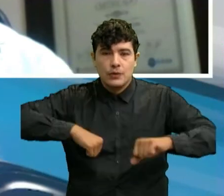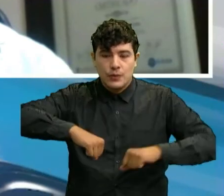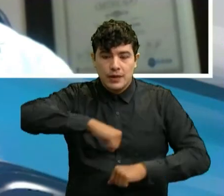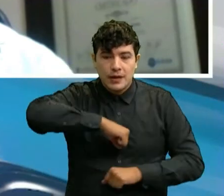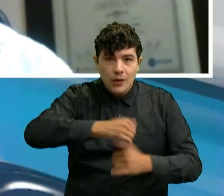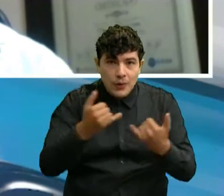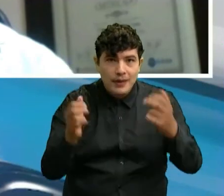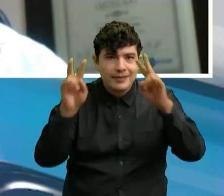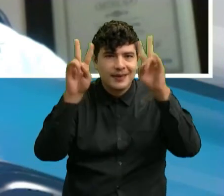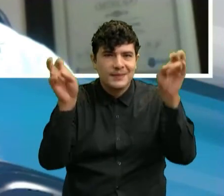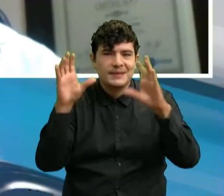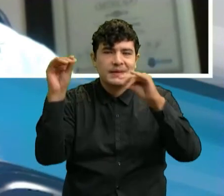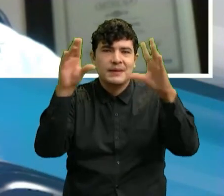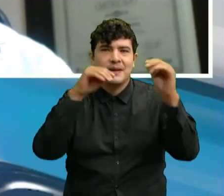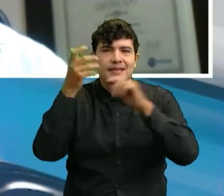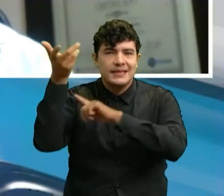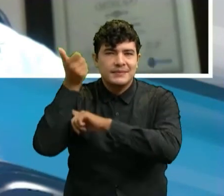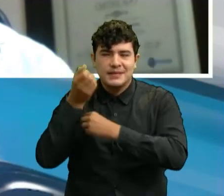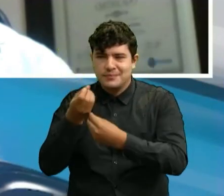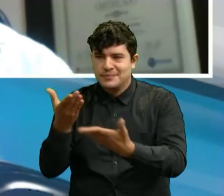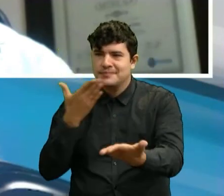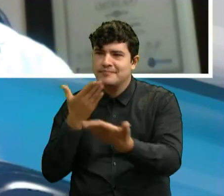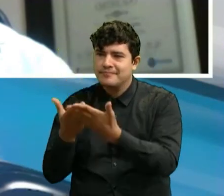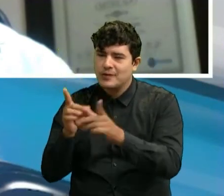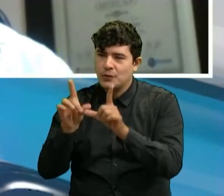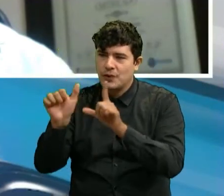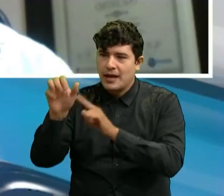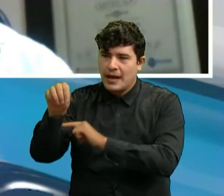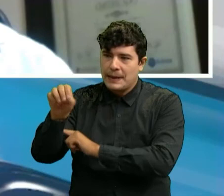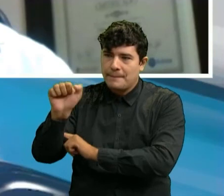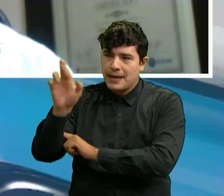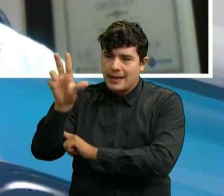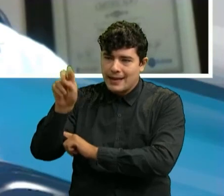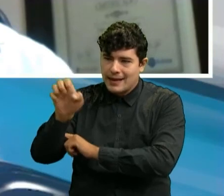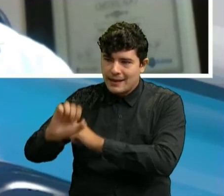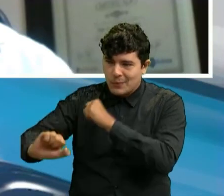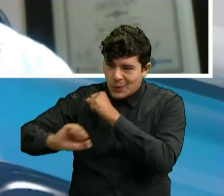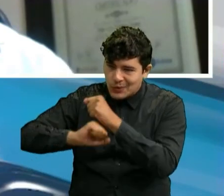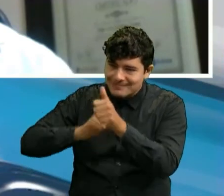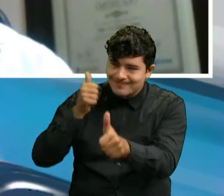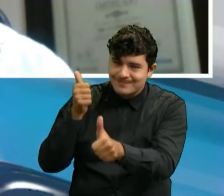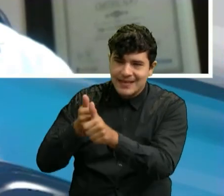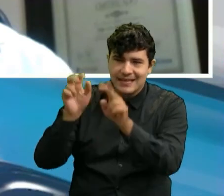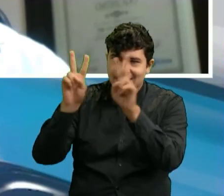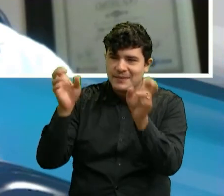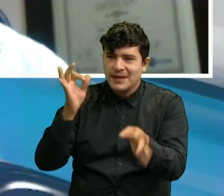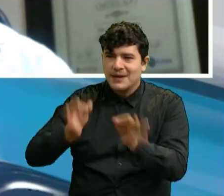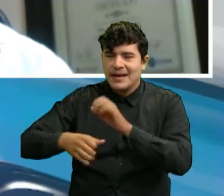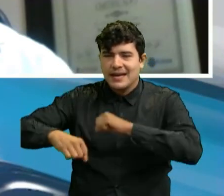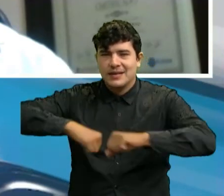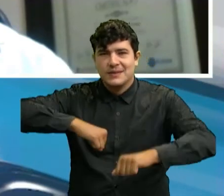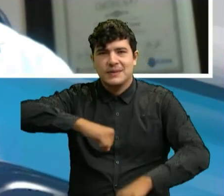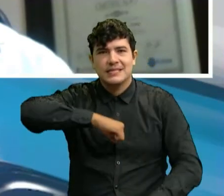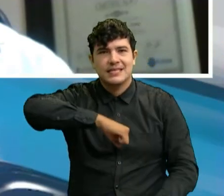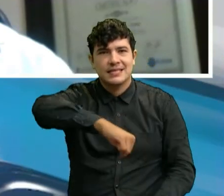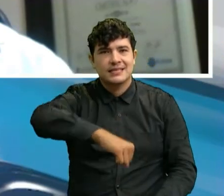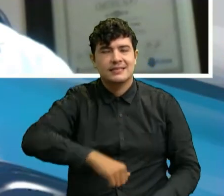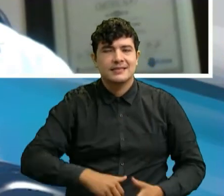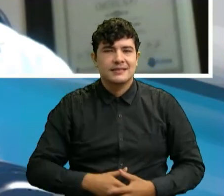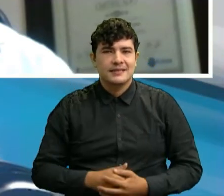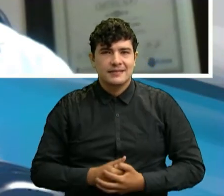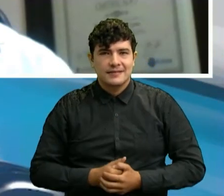de pensiones. Doctora Marlene, muchísimas gracias también por estar aquí apoyándonos y asesorándonos con todo el tema jurídico de Actúe en Derecho.